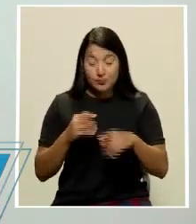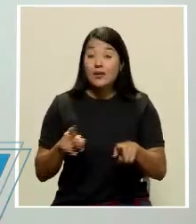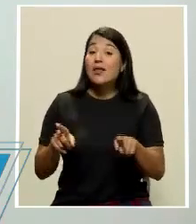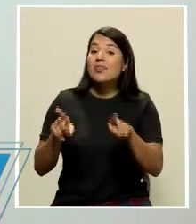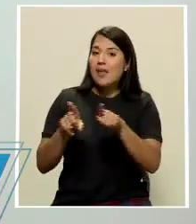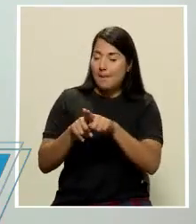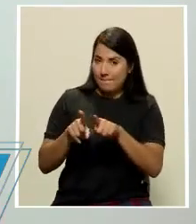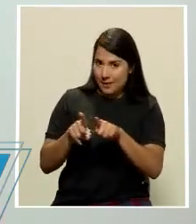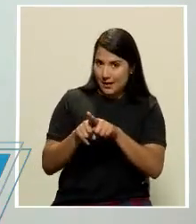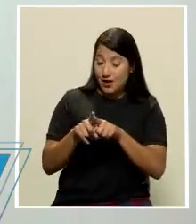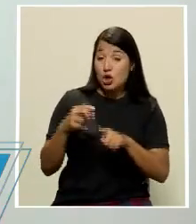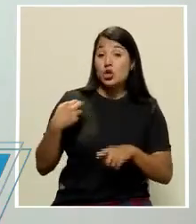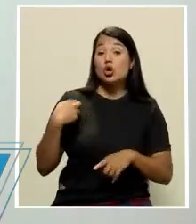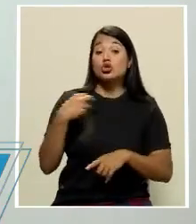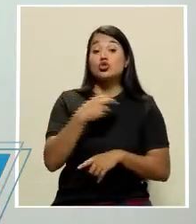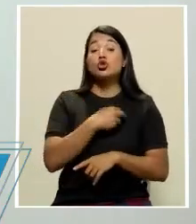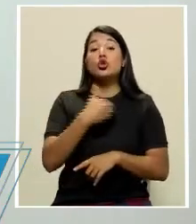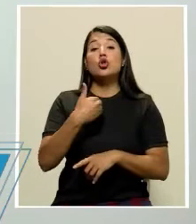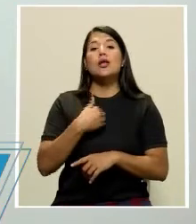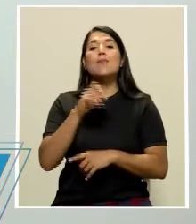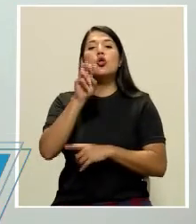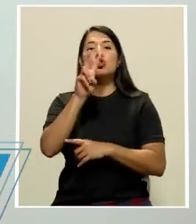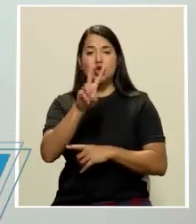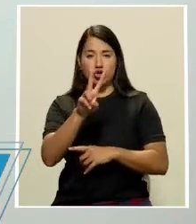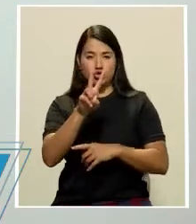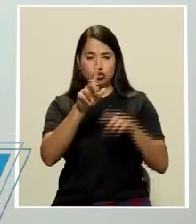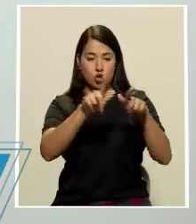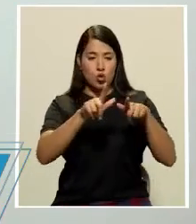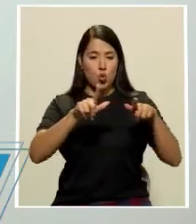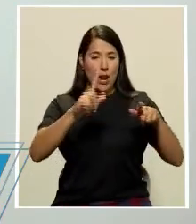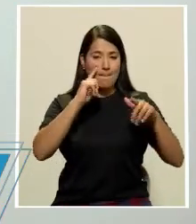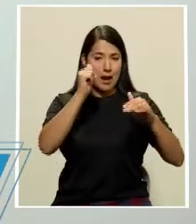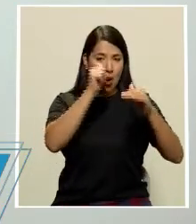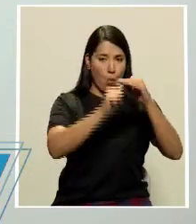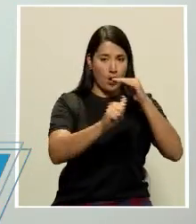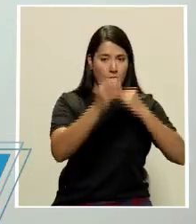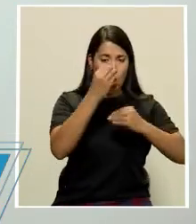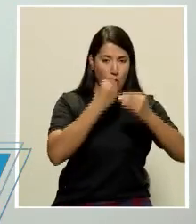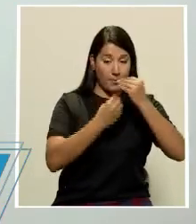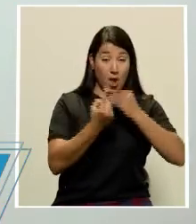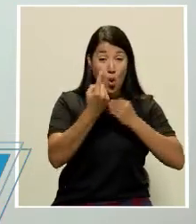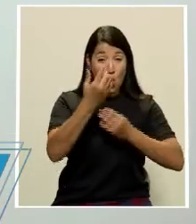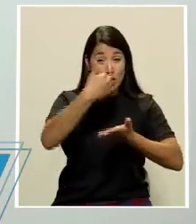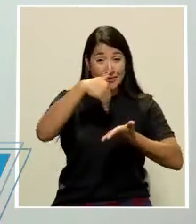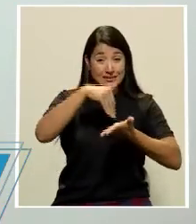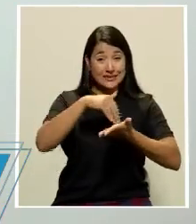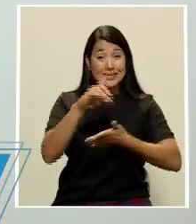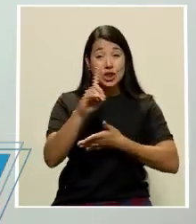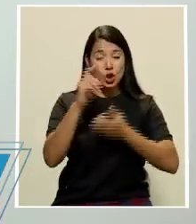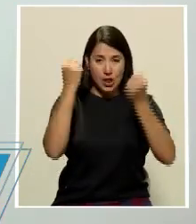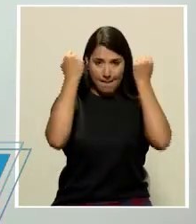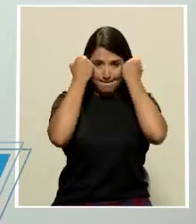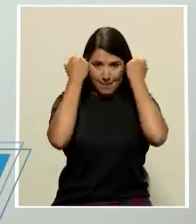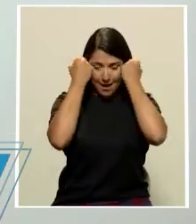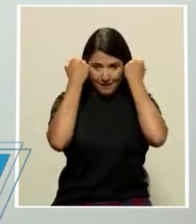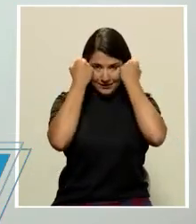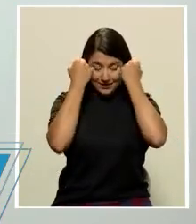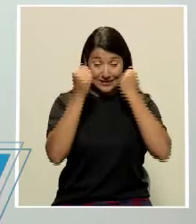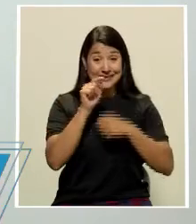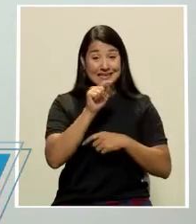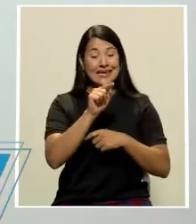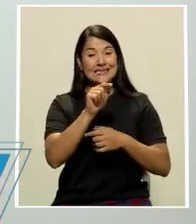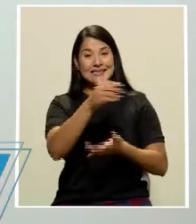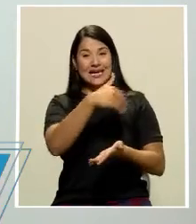Adicionalmente, lo que usted decía, tenemos 2 sedes físicas. Tenemos una sede central que está ubicada en Pavas, que esta